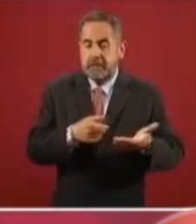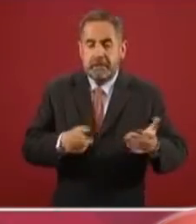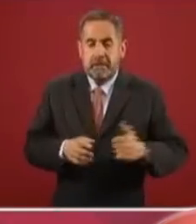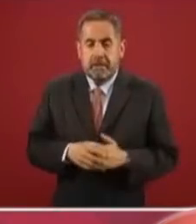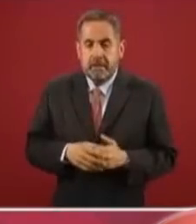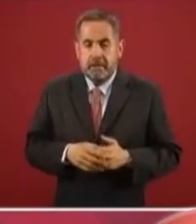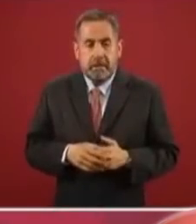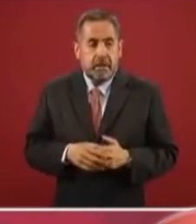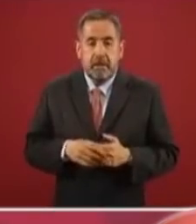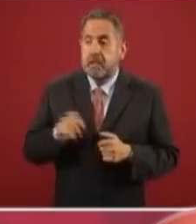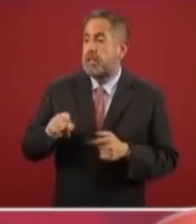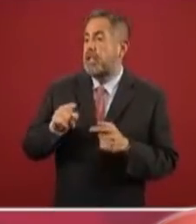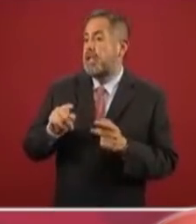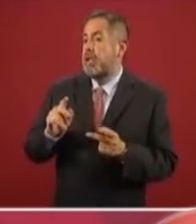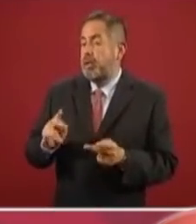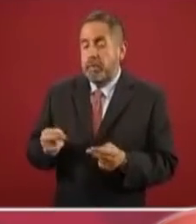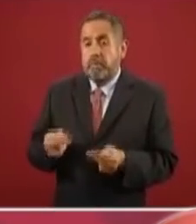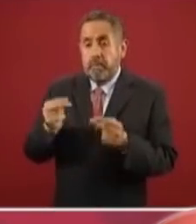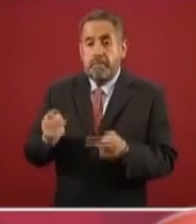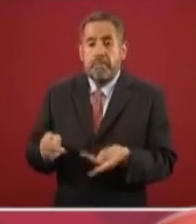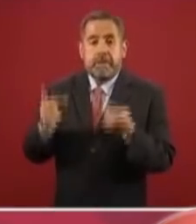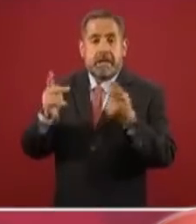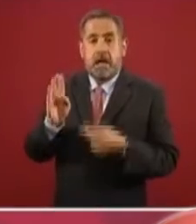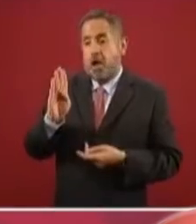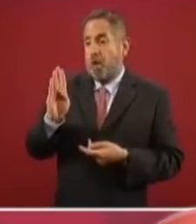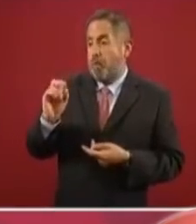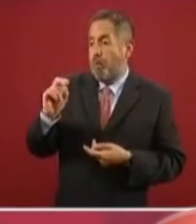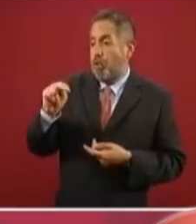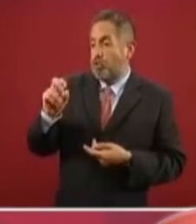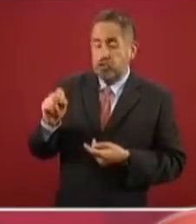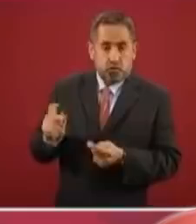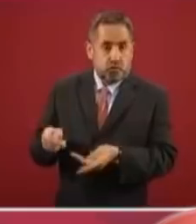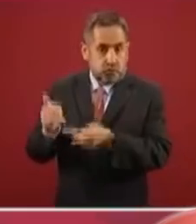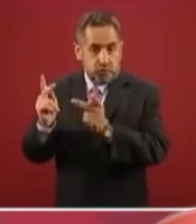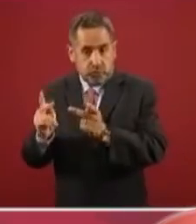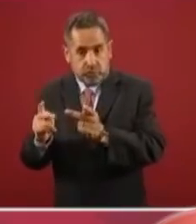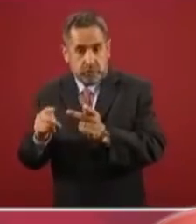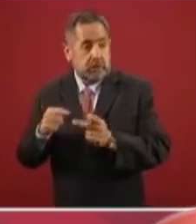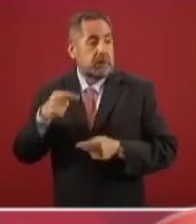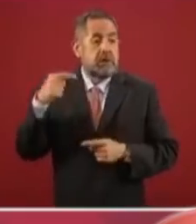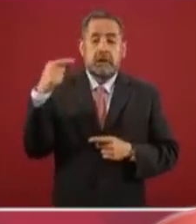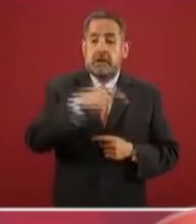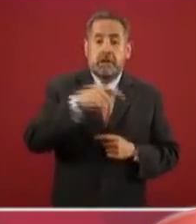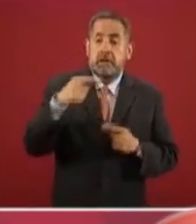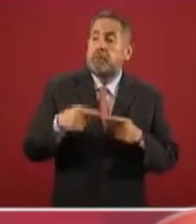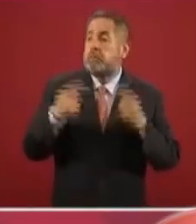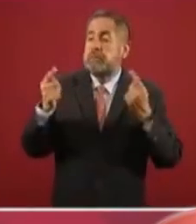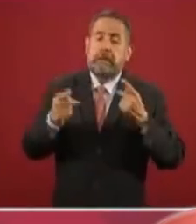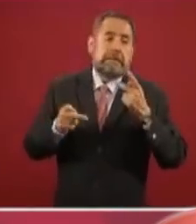al mercado estos bonos, de inmediato